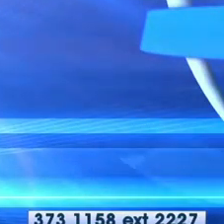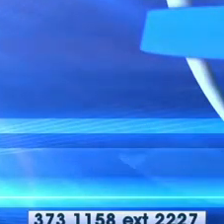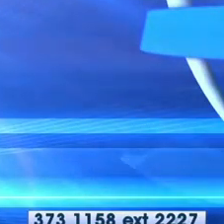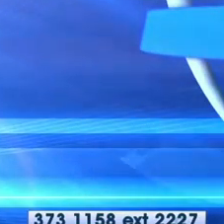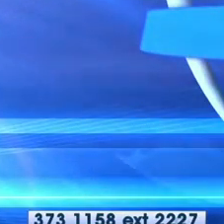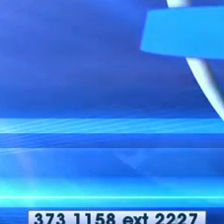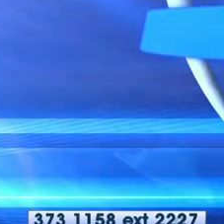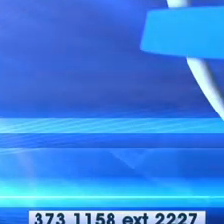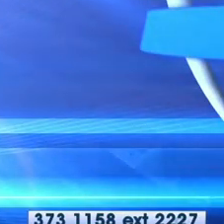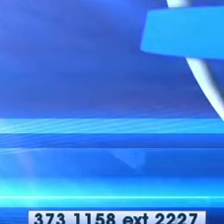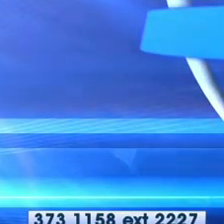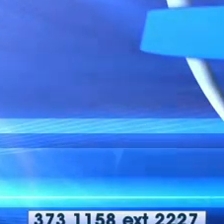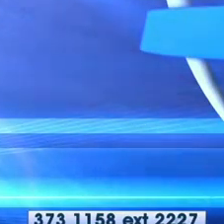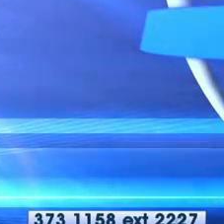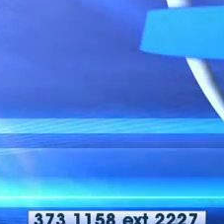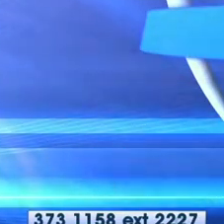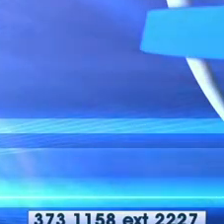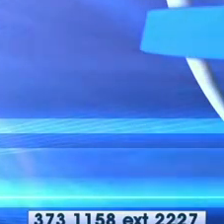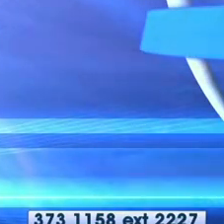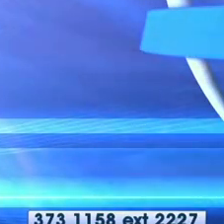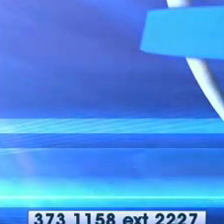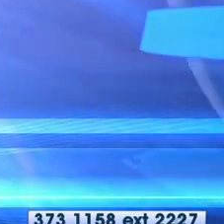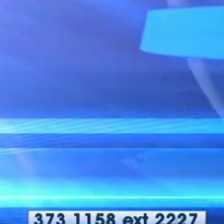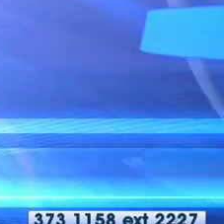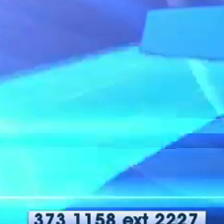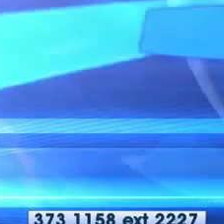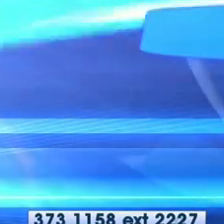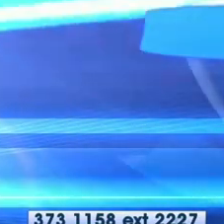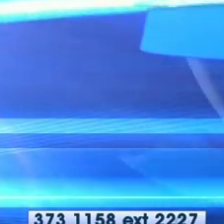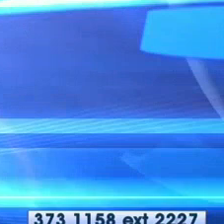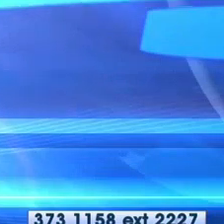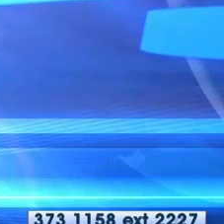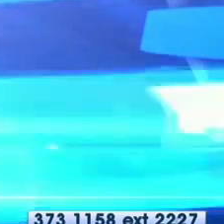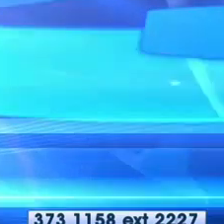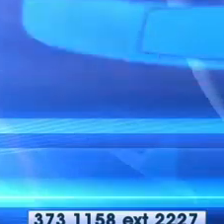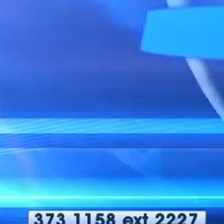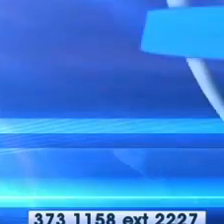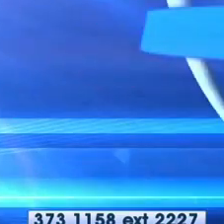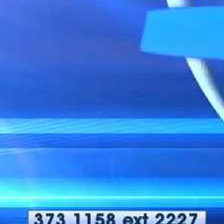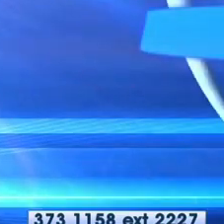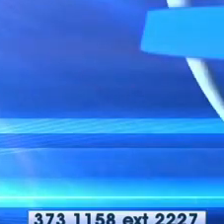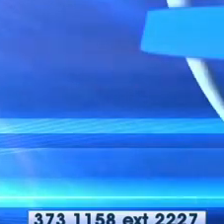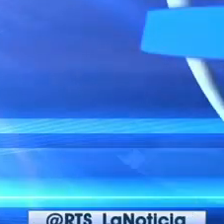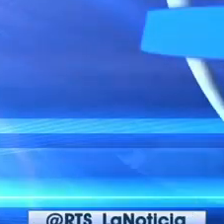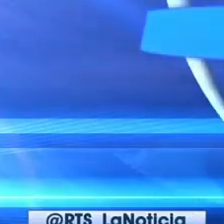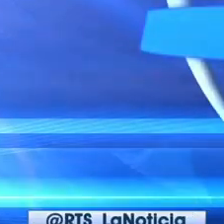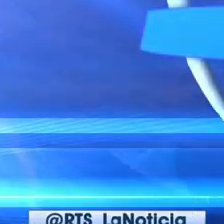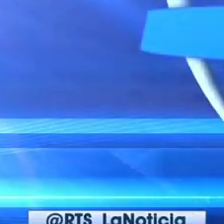me pasa encantado. Para mí ella es un sueño.